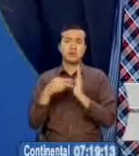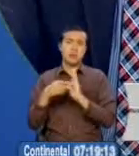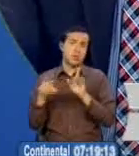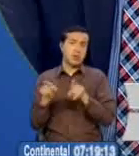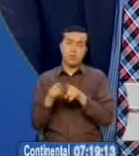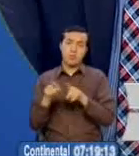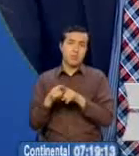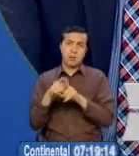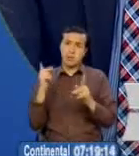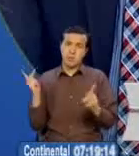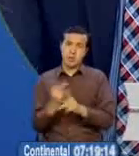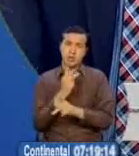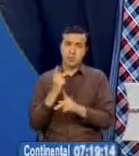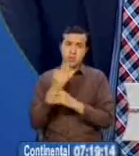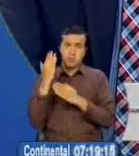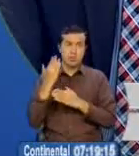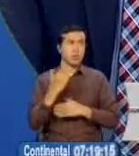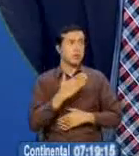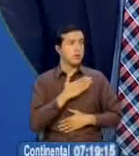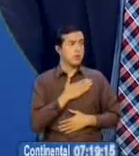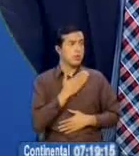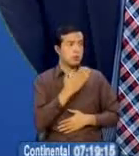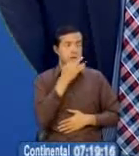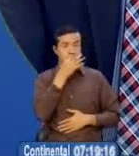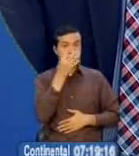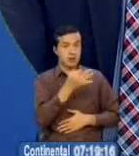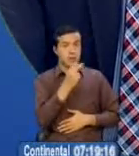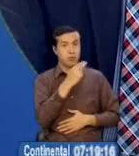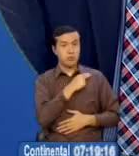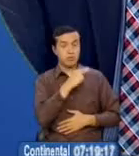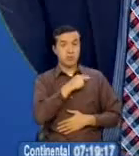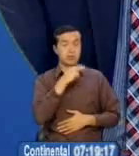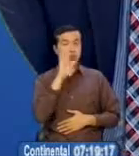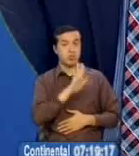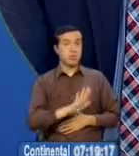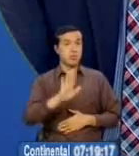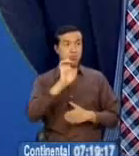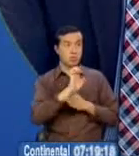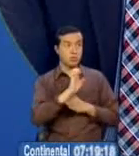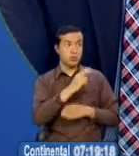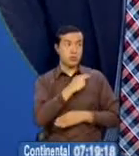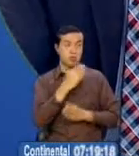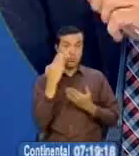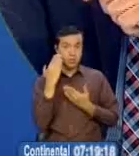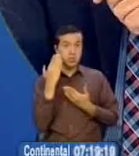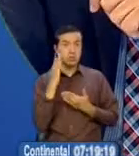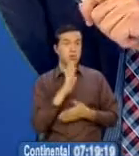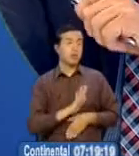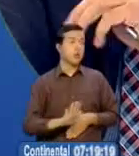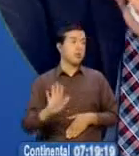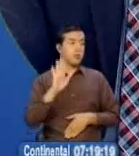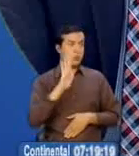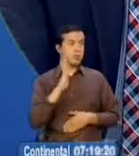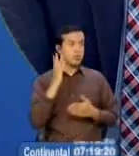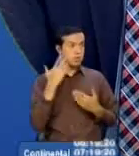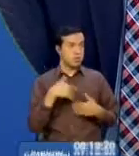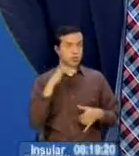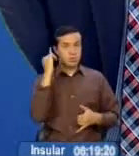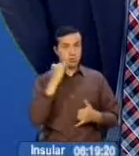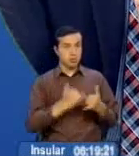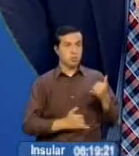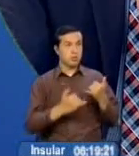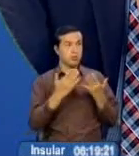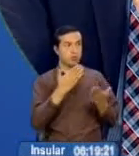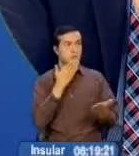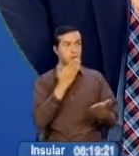forma la más perversa. Eso lamentablemente es una realidad de la academia a nivel del Ecuador, no solo de la Universidad de Guayaquil, doctor. Bueno, para terminar, doctor,